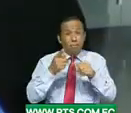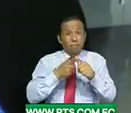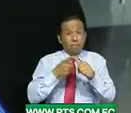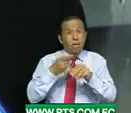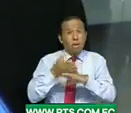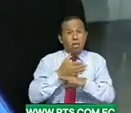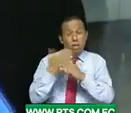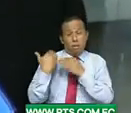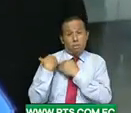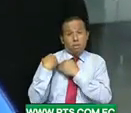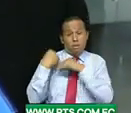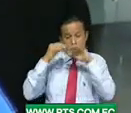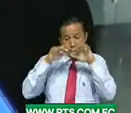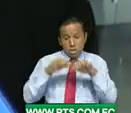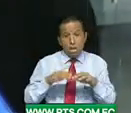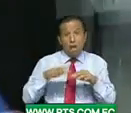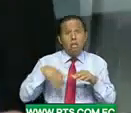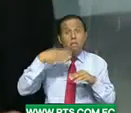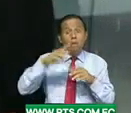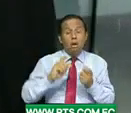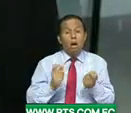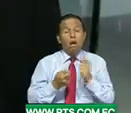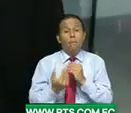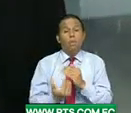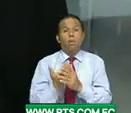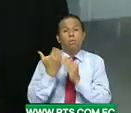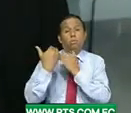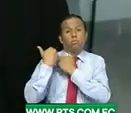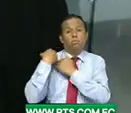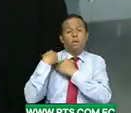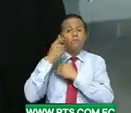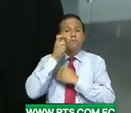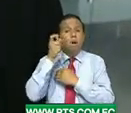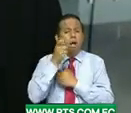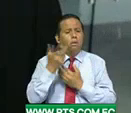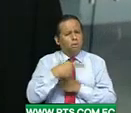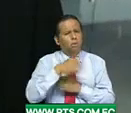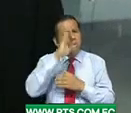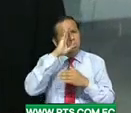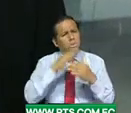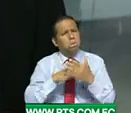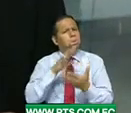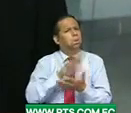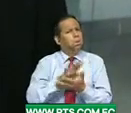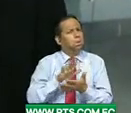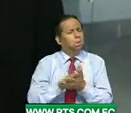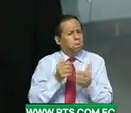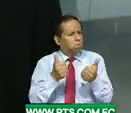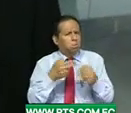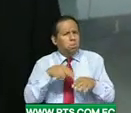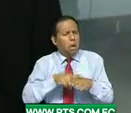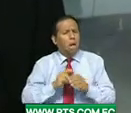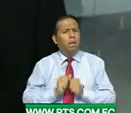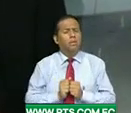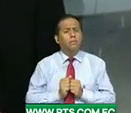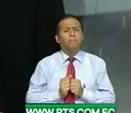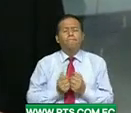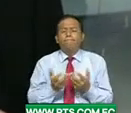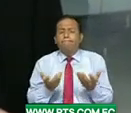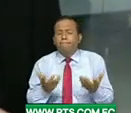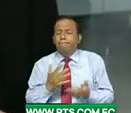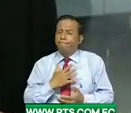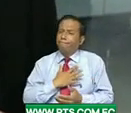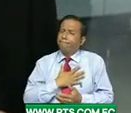concurso al cargo de fiscal. Y siempre una persona tranquila, humilde, sencilla. Lamentablemente, pues, lo ocurrido,